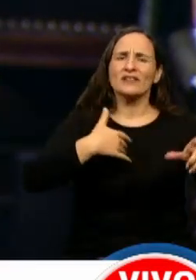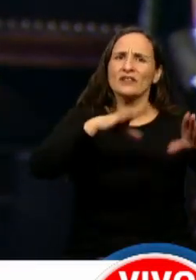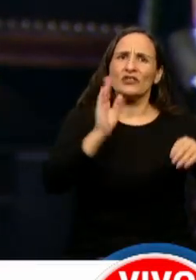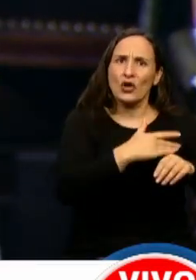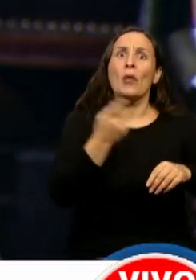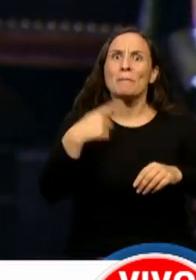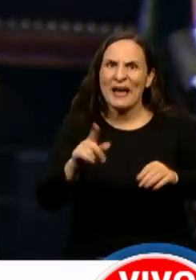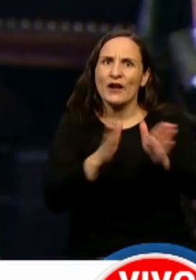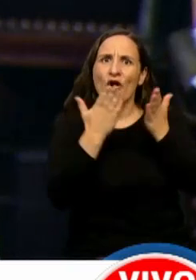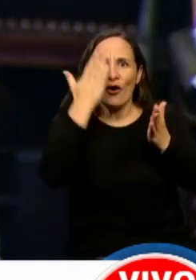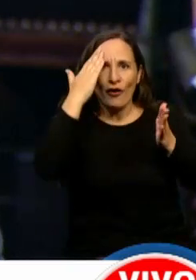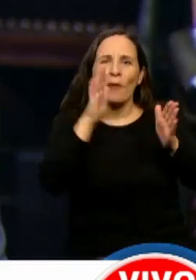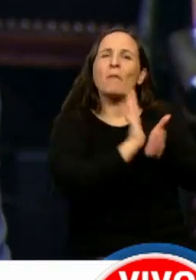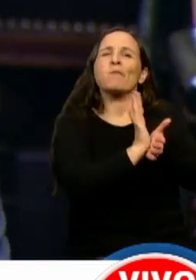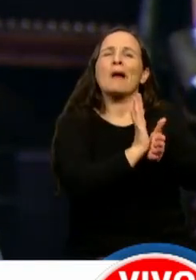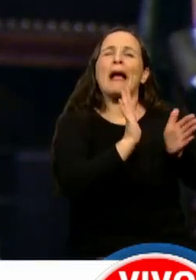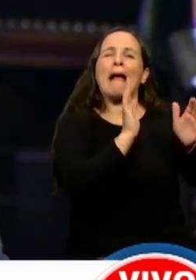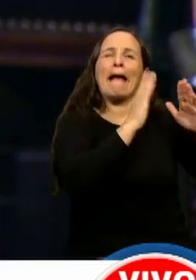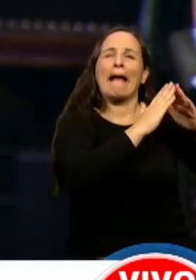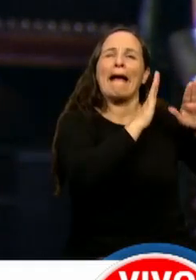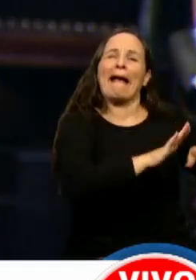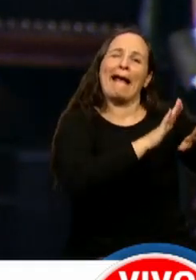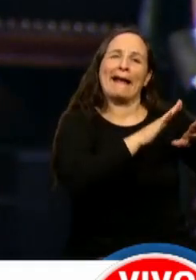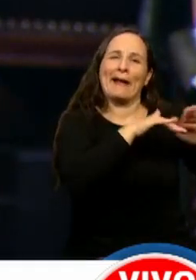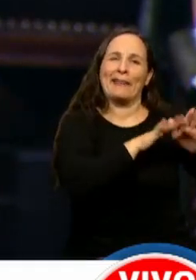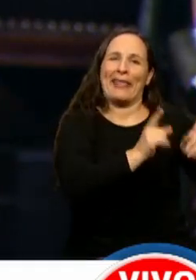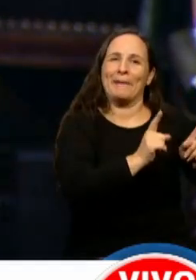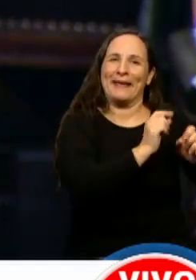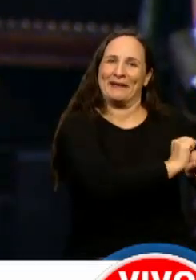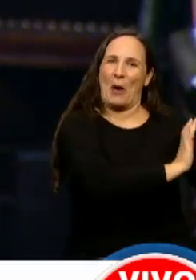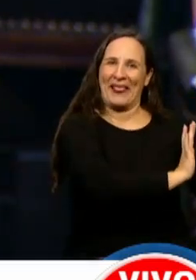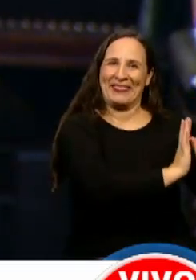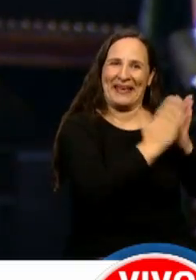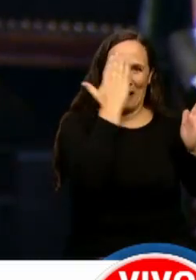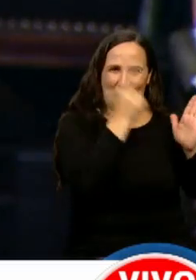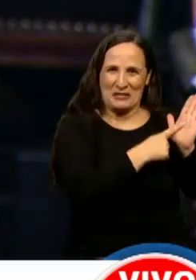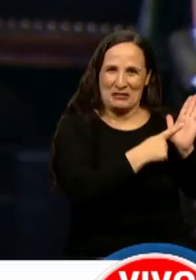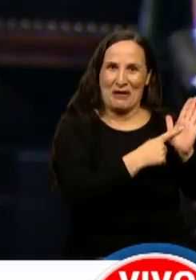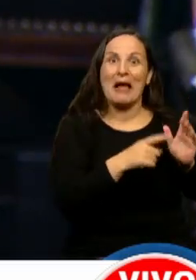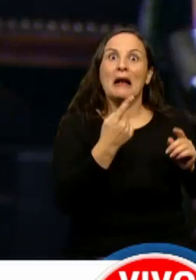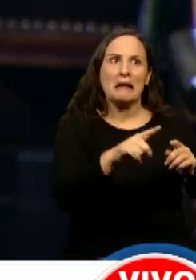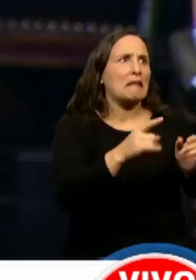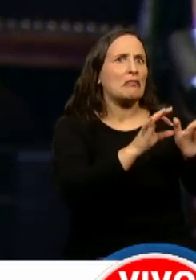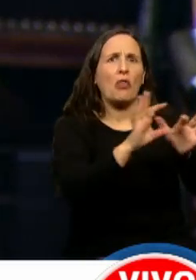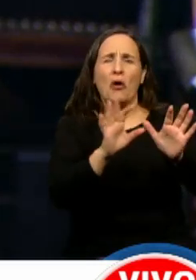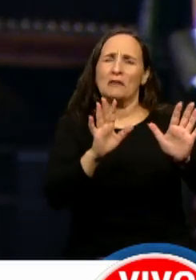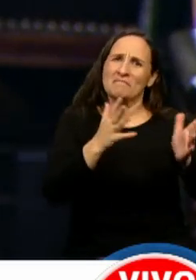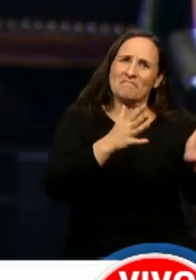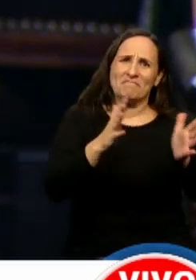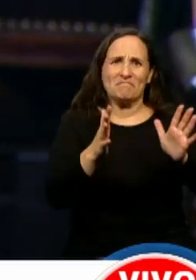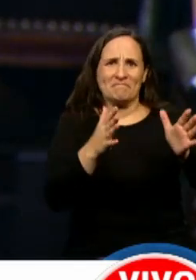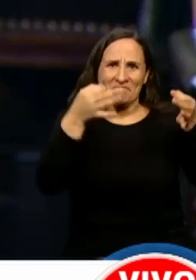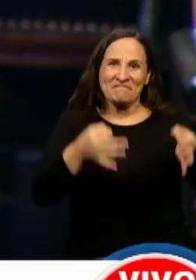Constitución Nacional, señor presidente. Y además pusieron en libertad condicional a todos y cada uno de